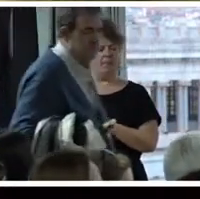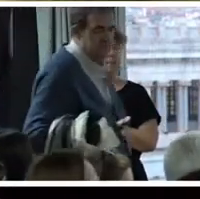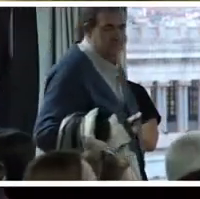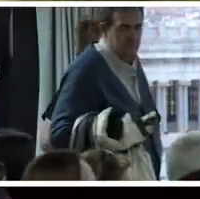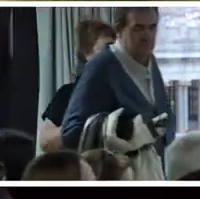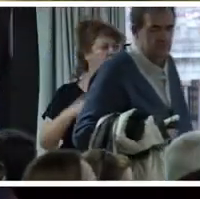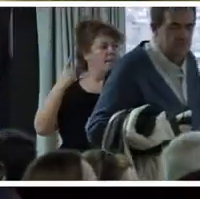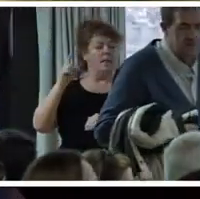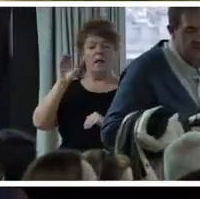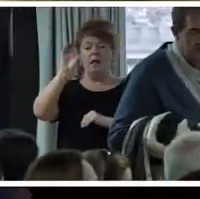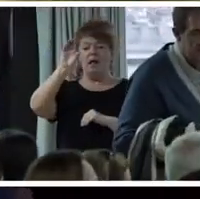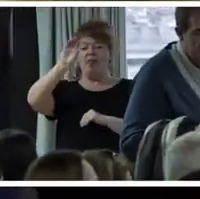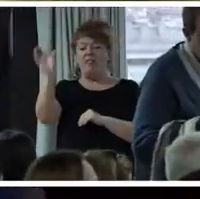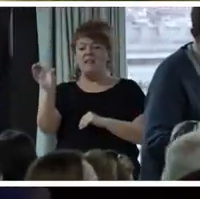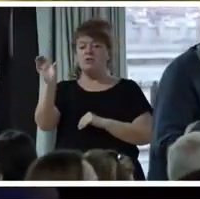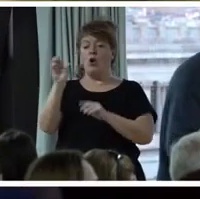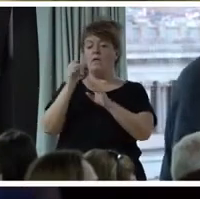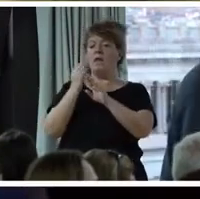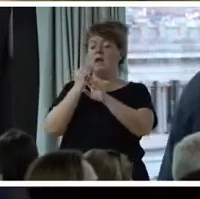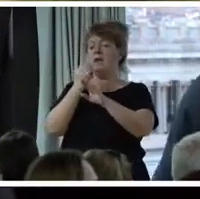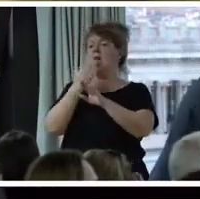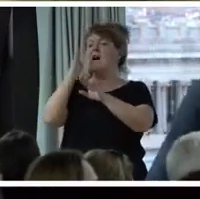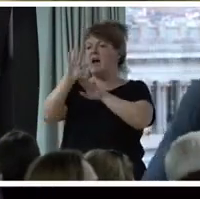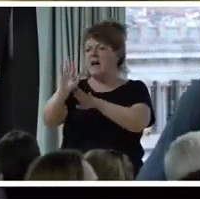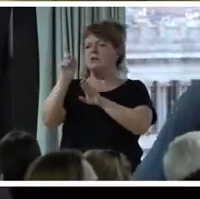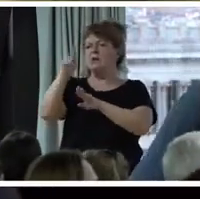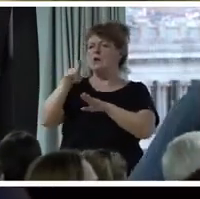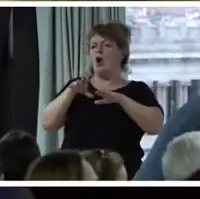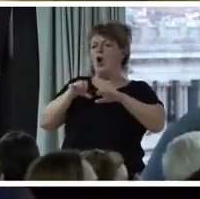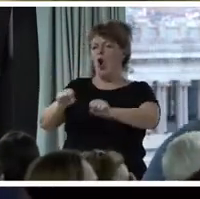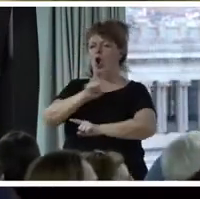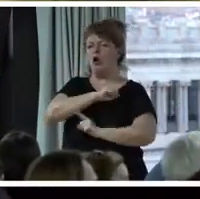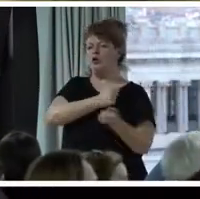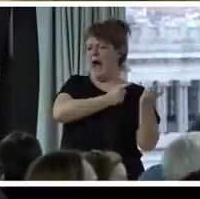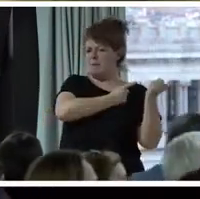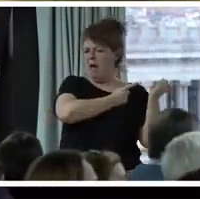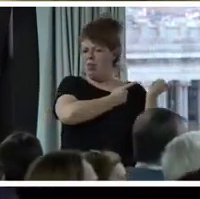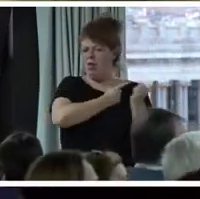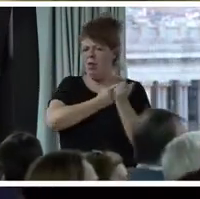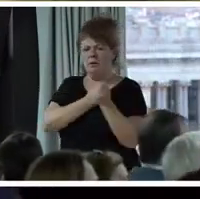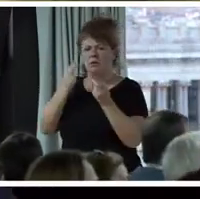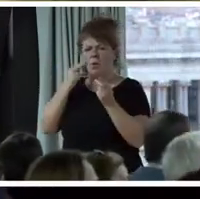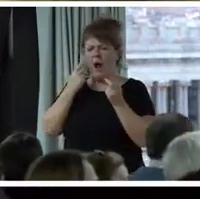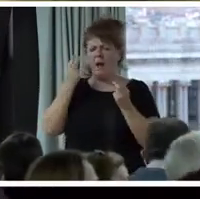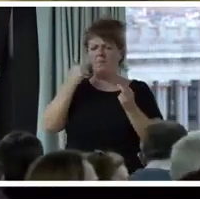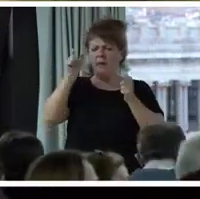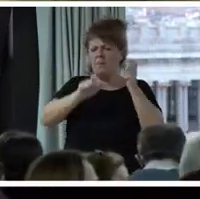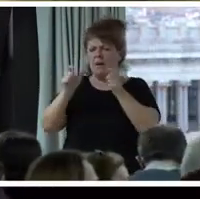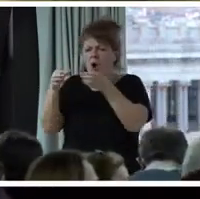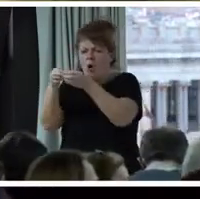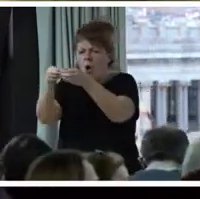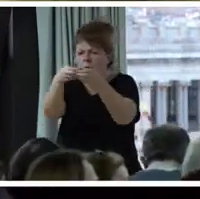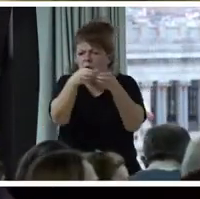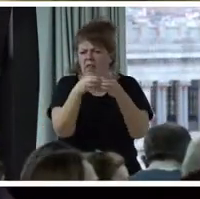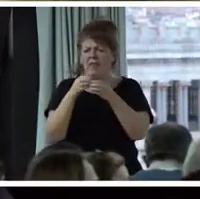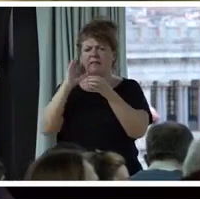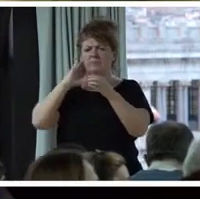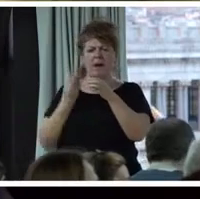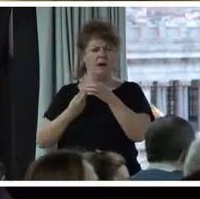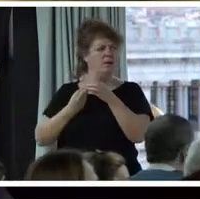Jordania y jerusalem est soldados israelí de colonos armados han estado aterrorizando a las comunidades